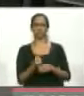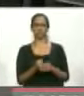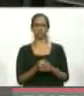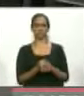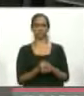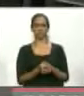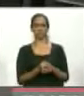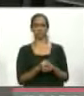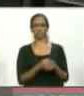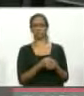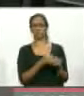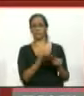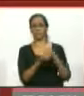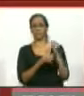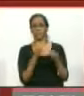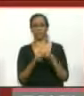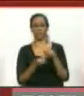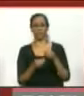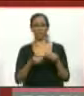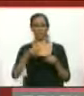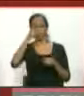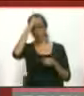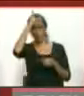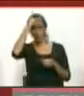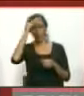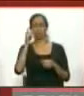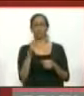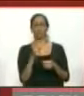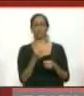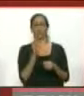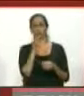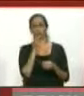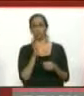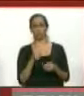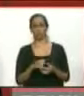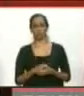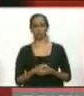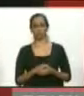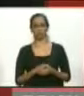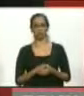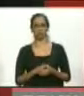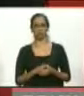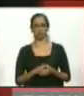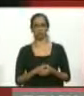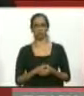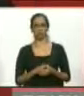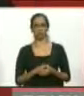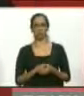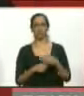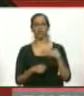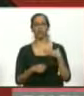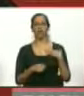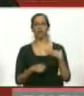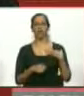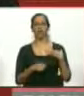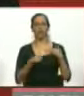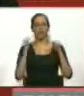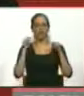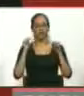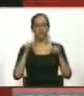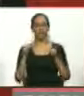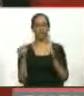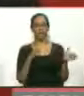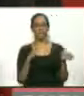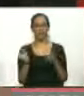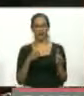otro que no fuera viral este creo que ahorita en marzo se reactiva